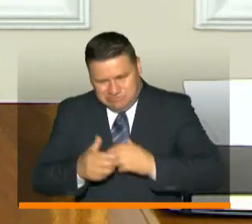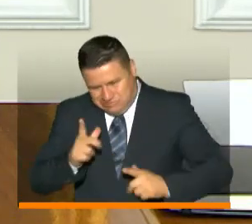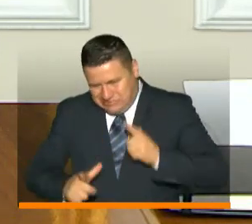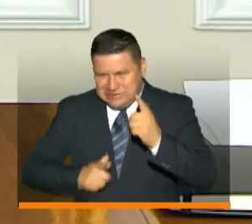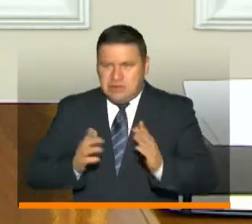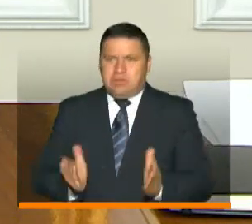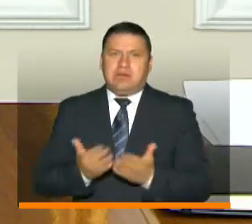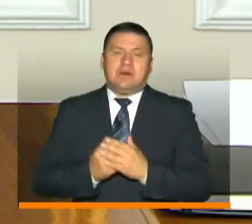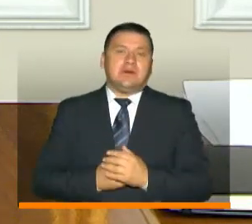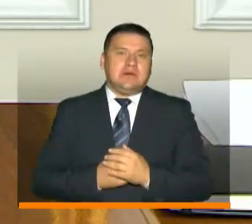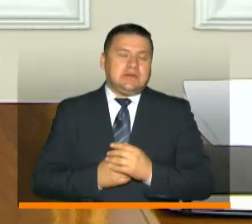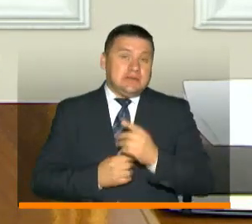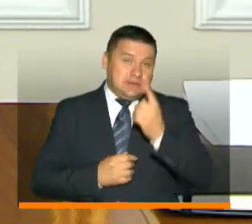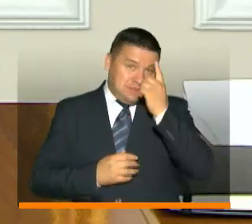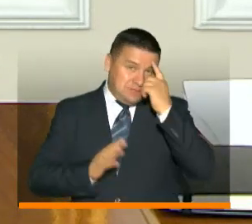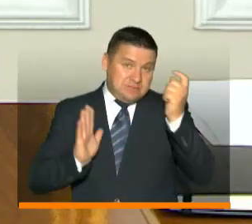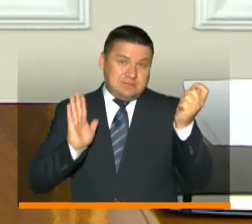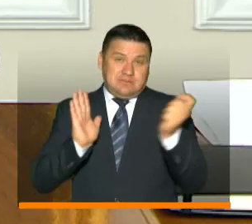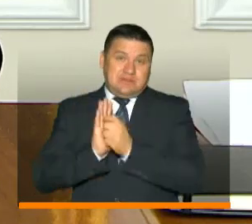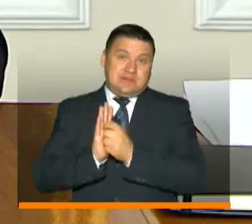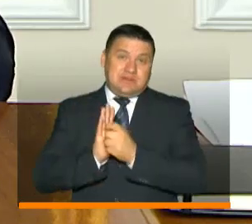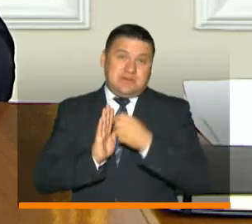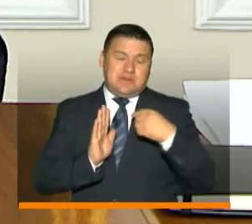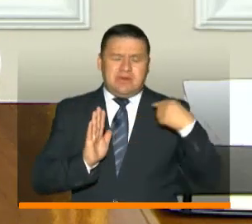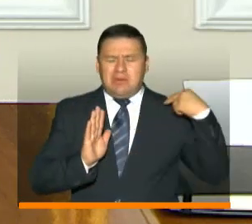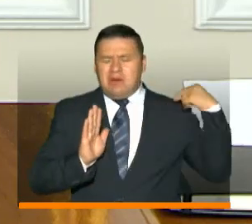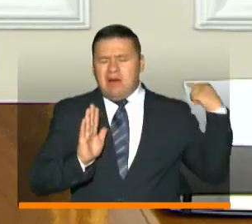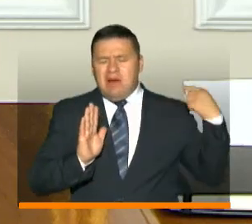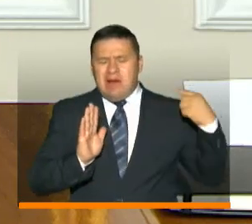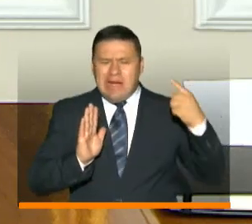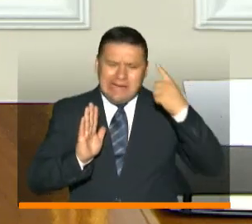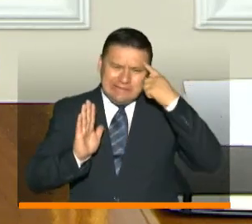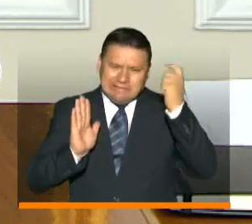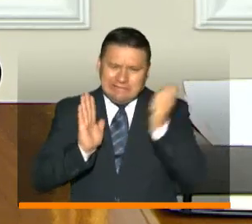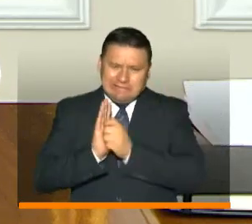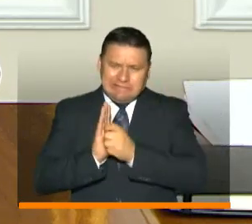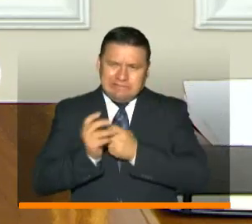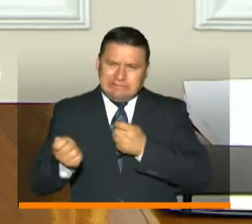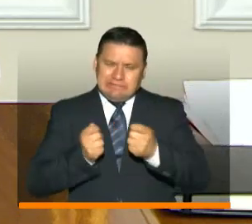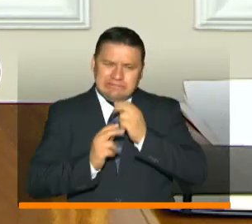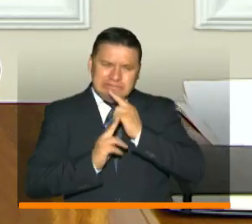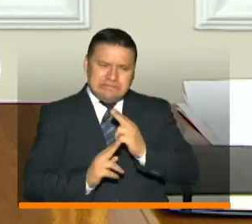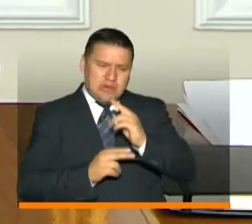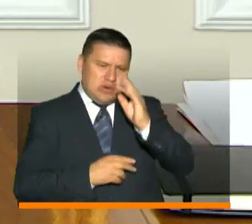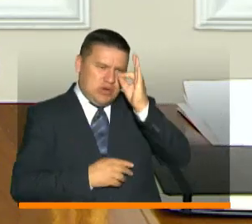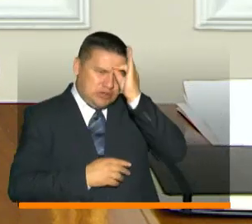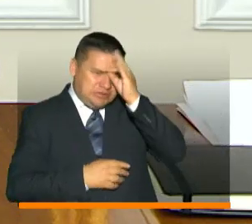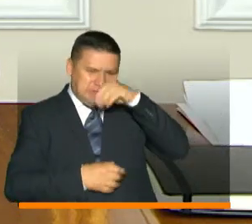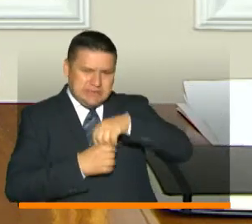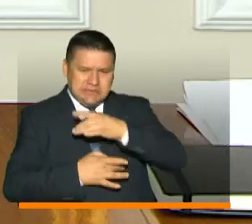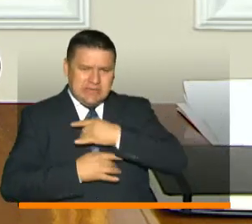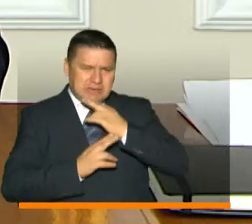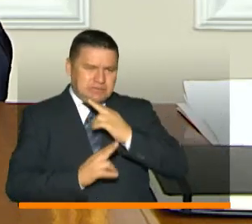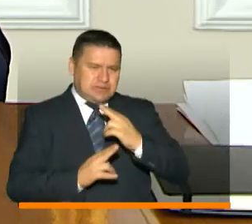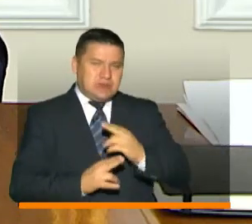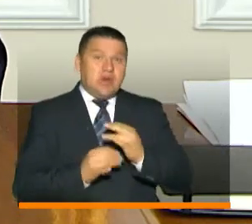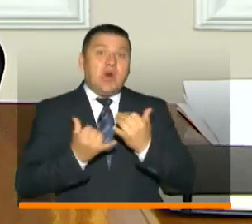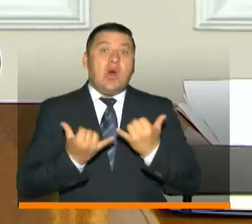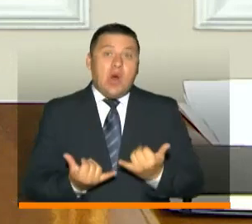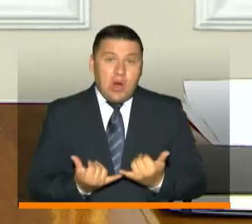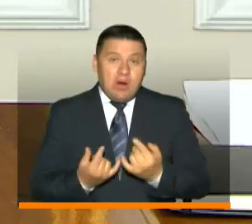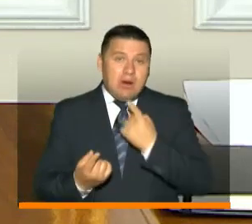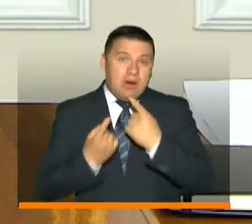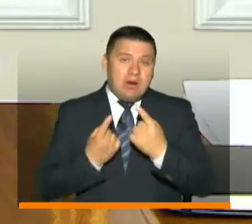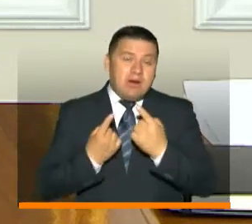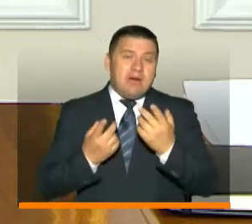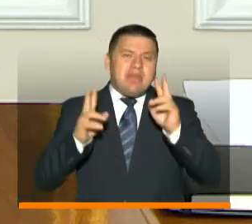de este año marcarán un hito frente a las disponibilidades, capacidades de respuesta del sistema de salud. Hoy vamos a hablar